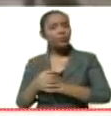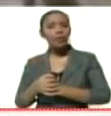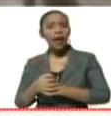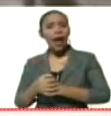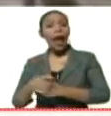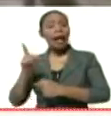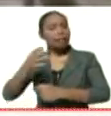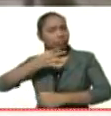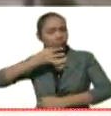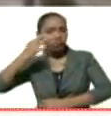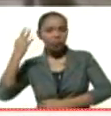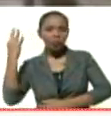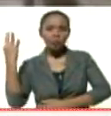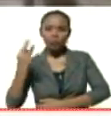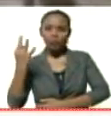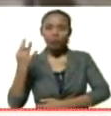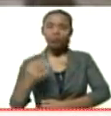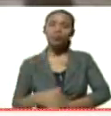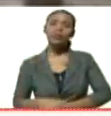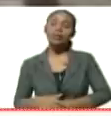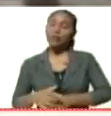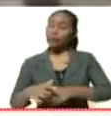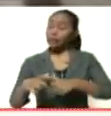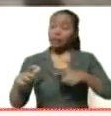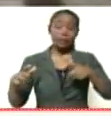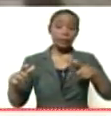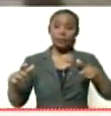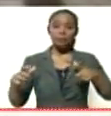una verdad gigantesca.